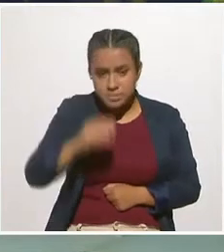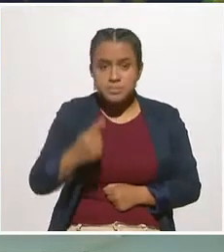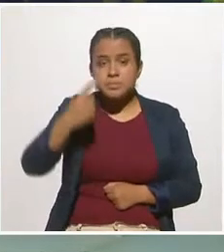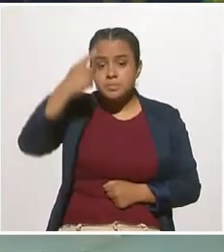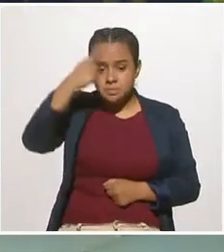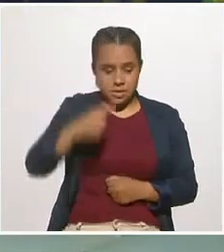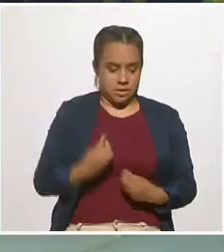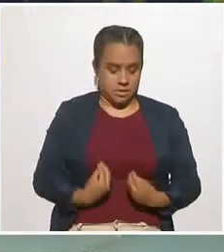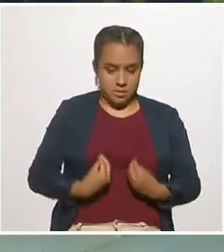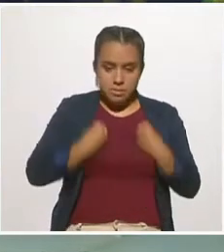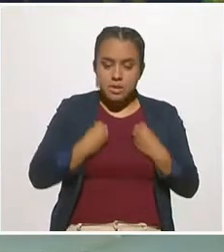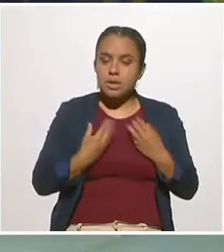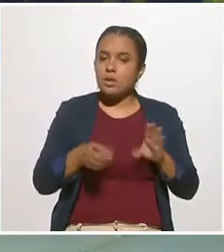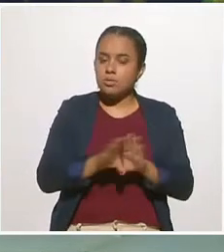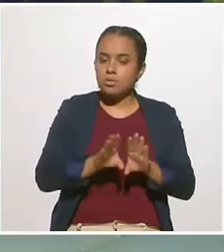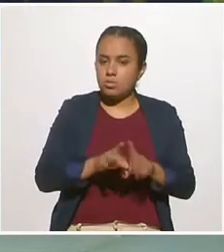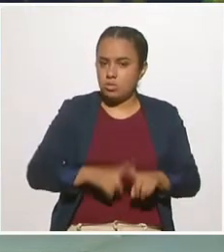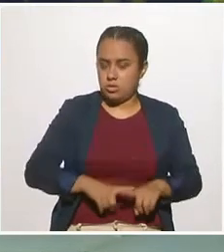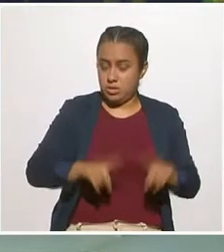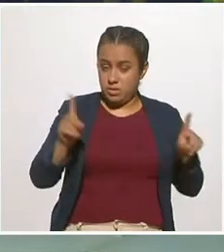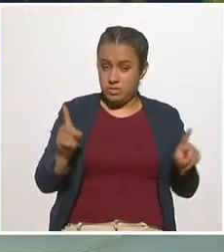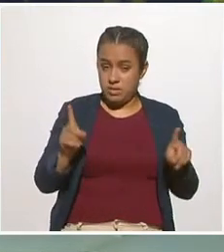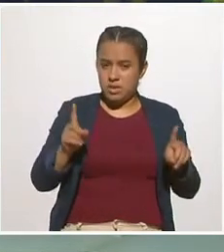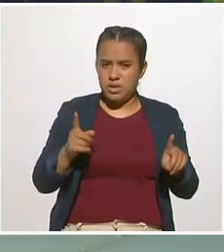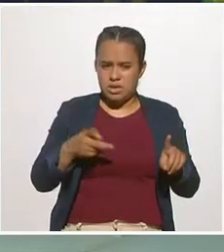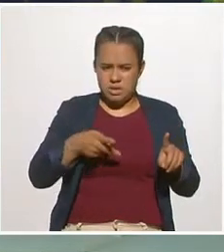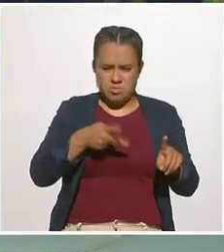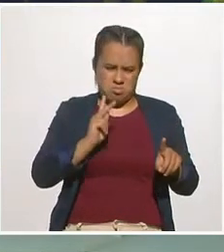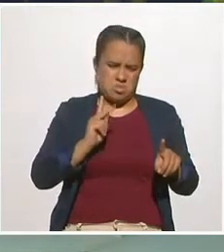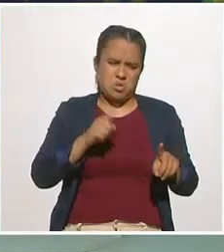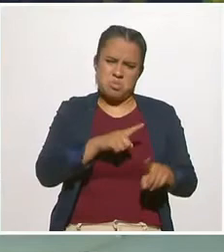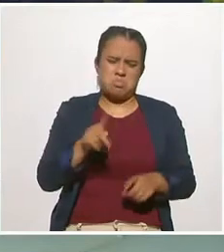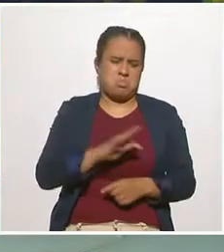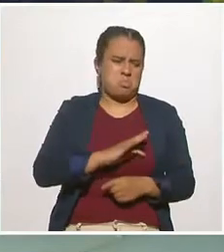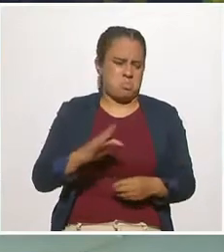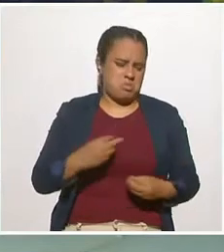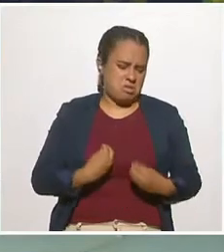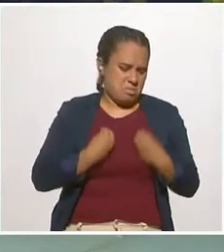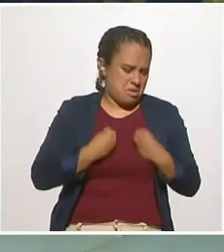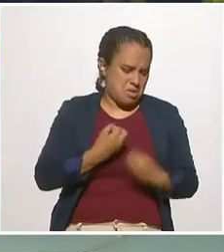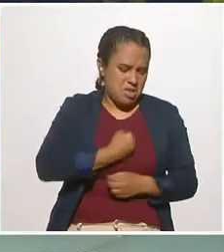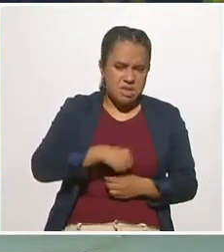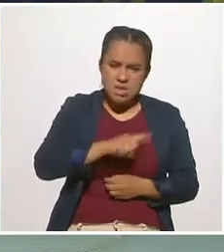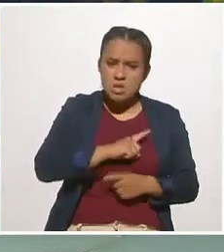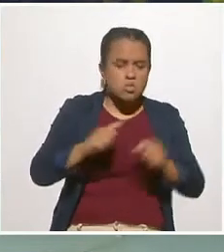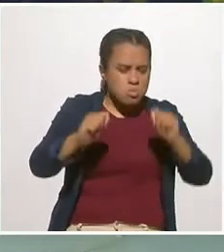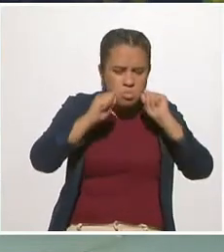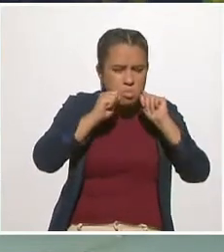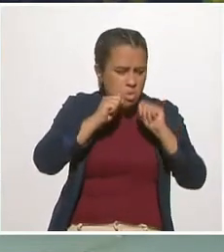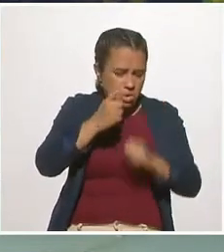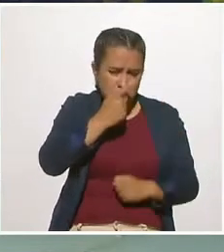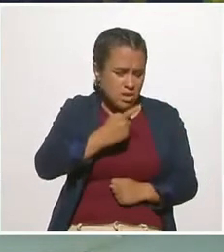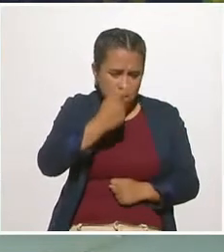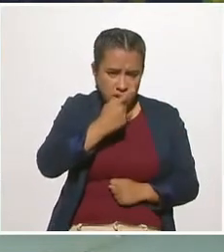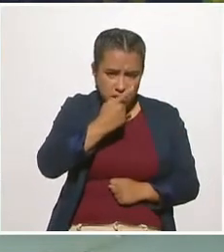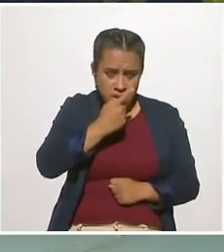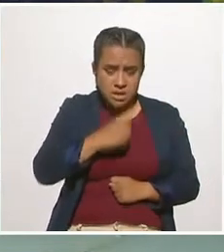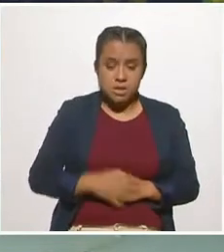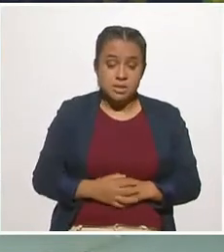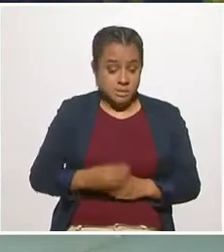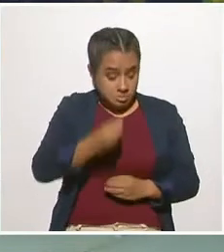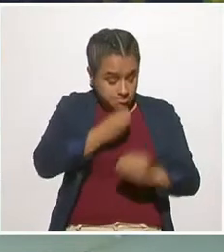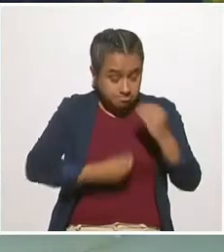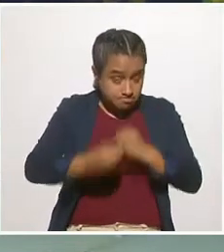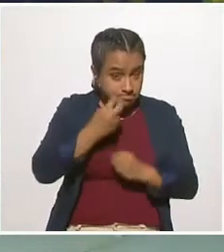forma, pero puedo vivir perfectamente saludable aunque yo tenga diabetes. La alimentación es fundamental porque es uno de los factores